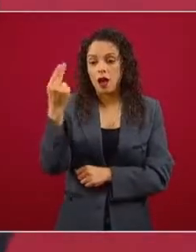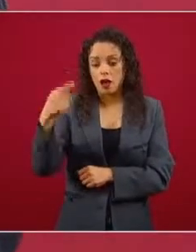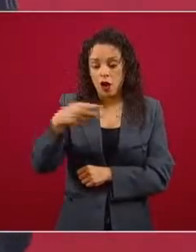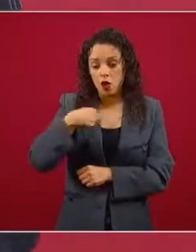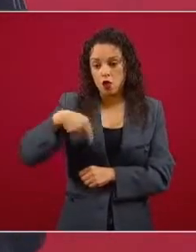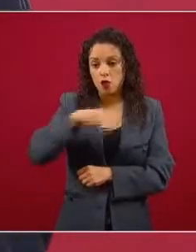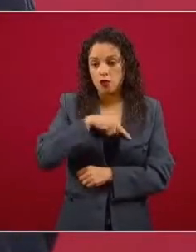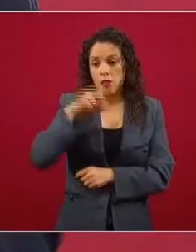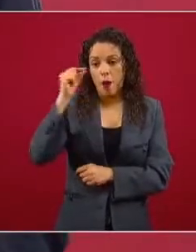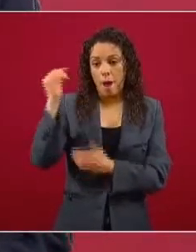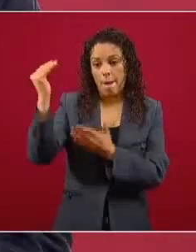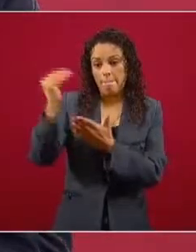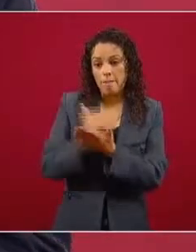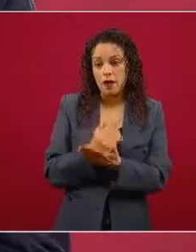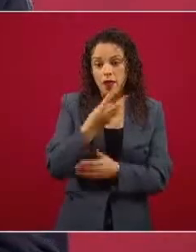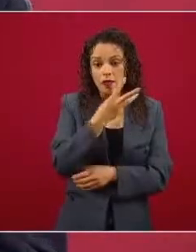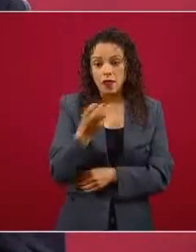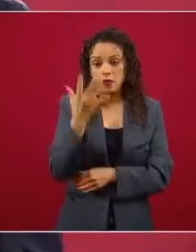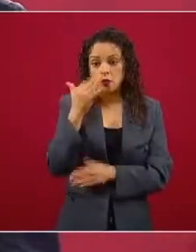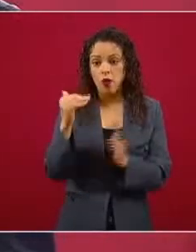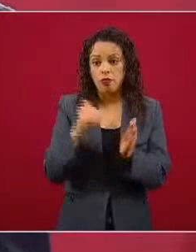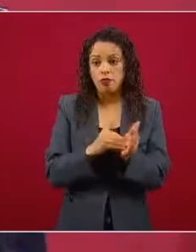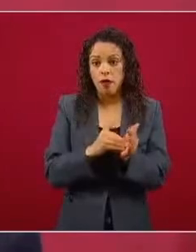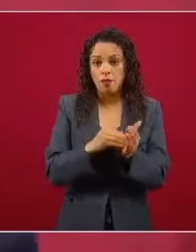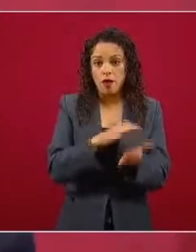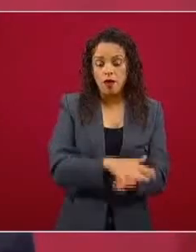en 350,000 barriles, no podíamos,